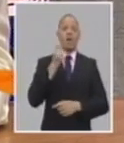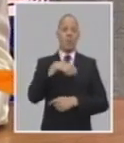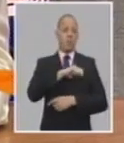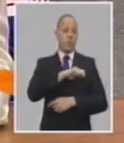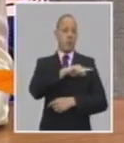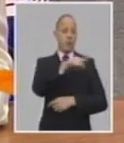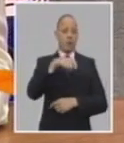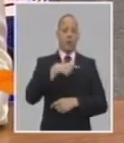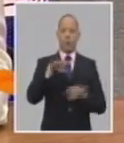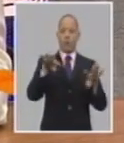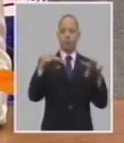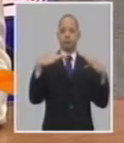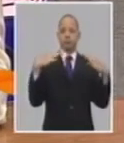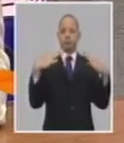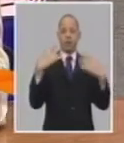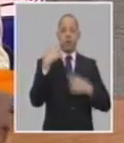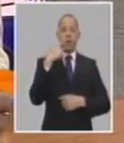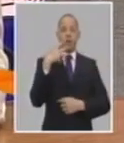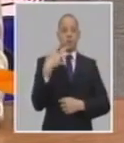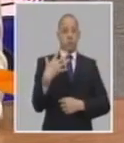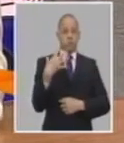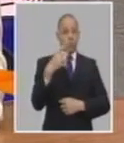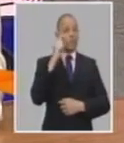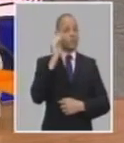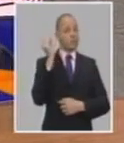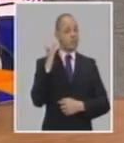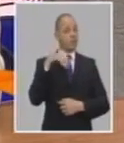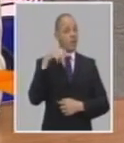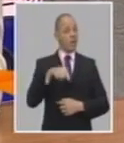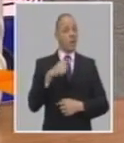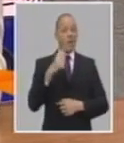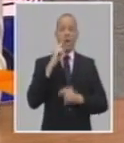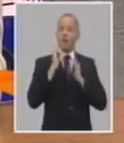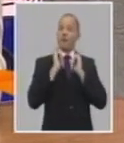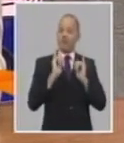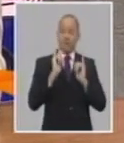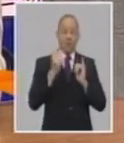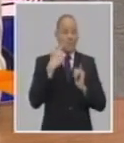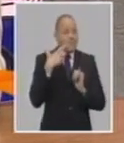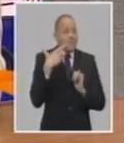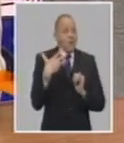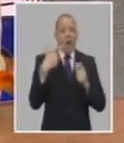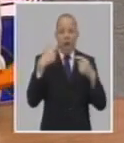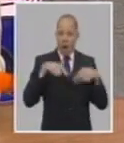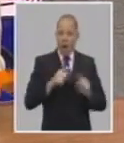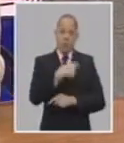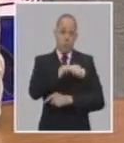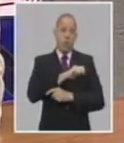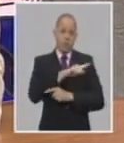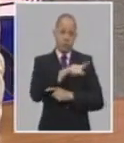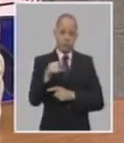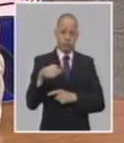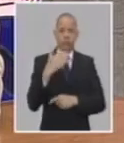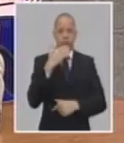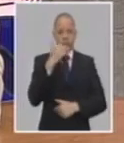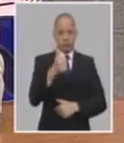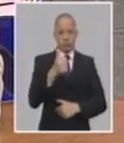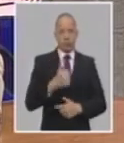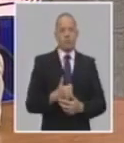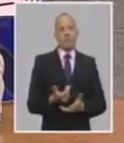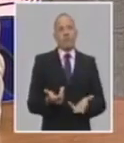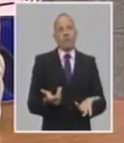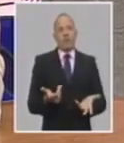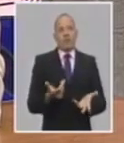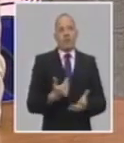esta importante mesa redonda que transmite tanta información a nuestro pueblo. Yo, cuando